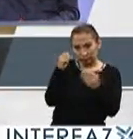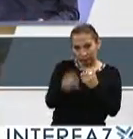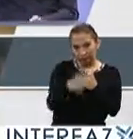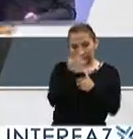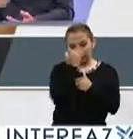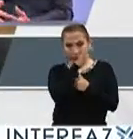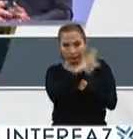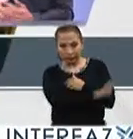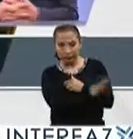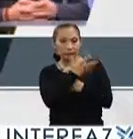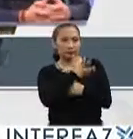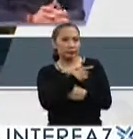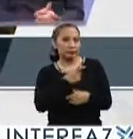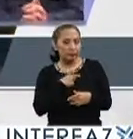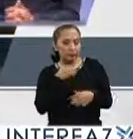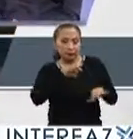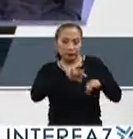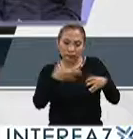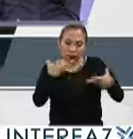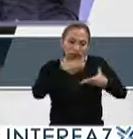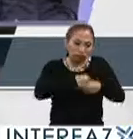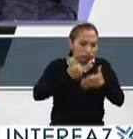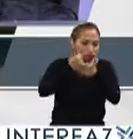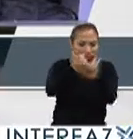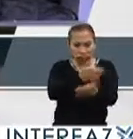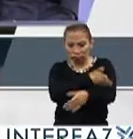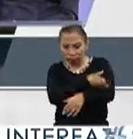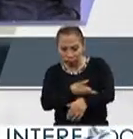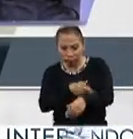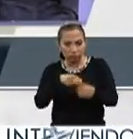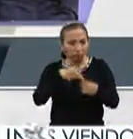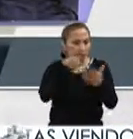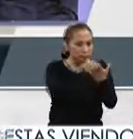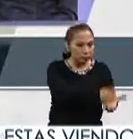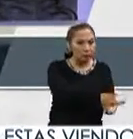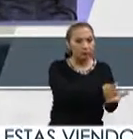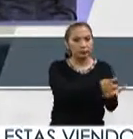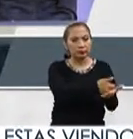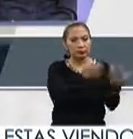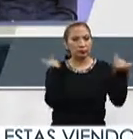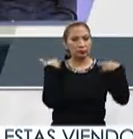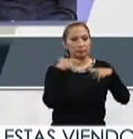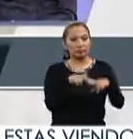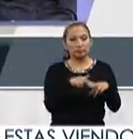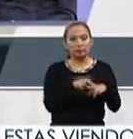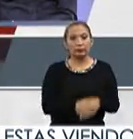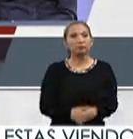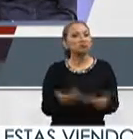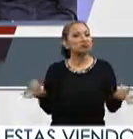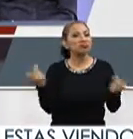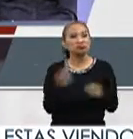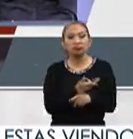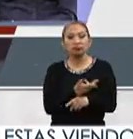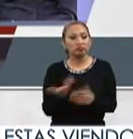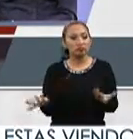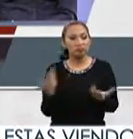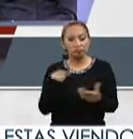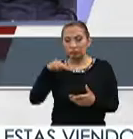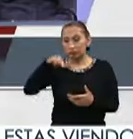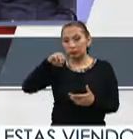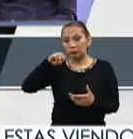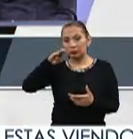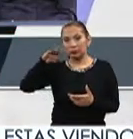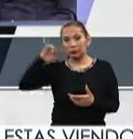las escuelas, bueno, pues tiene que haber un trabajo integral por parte de la familia, por parte de los maestros. Exacto. ¿Qué debe suceder en el